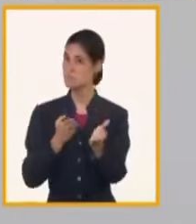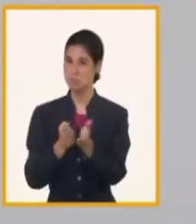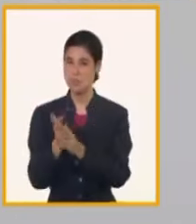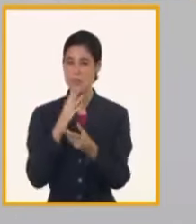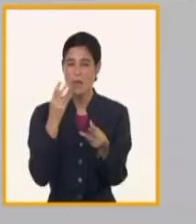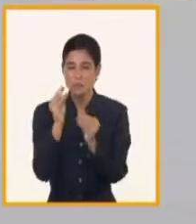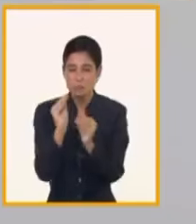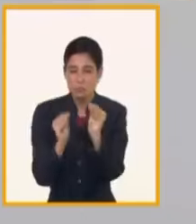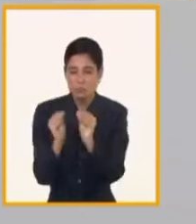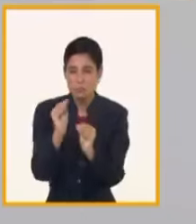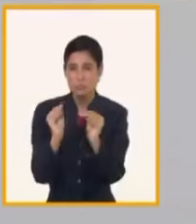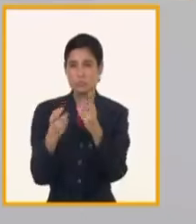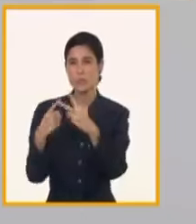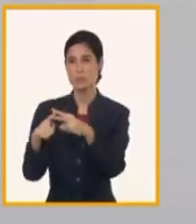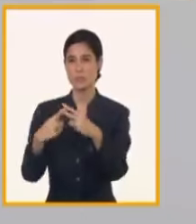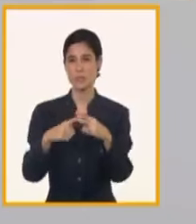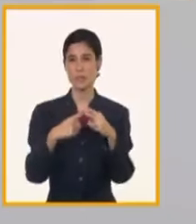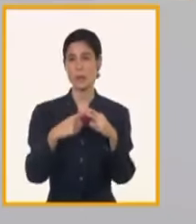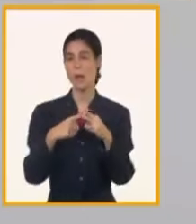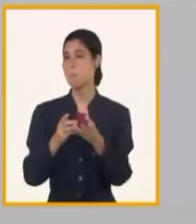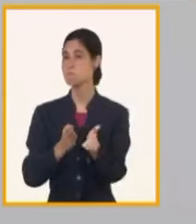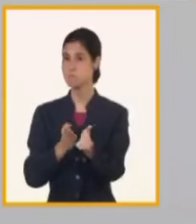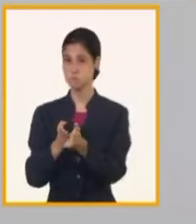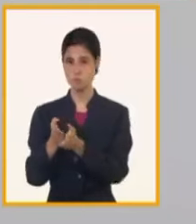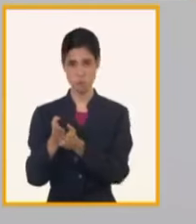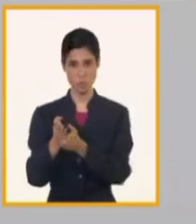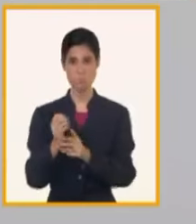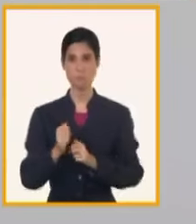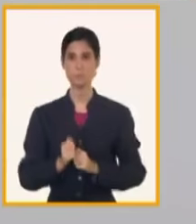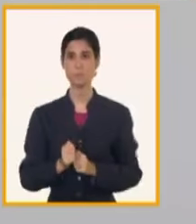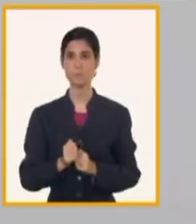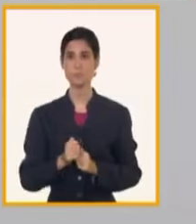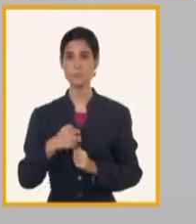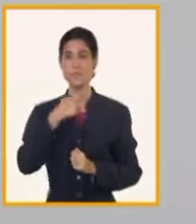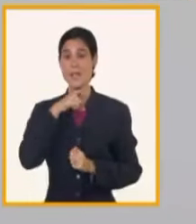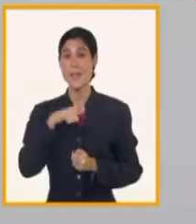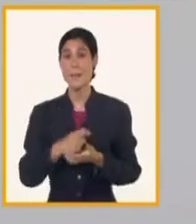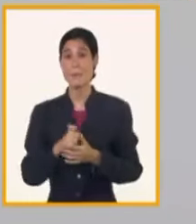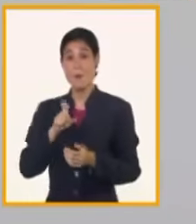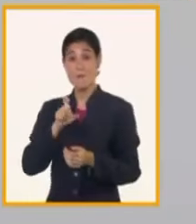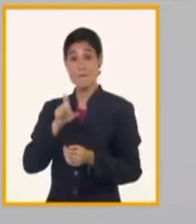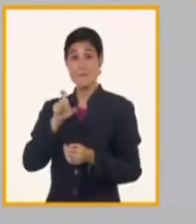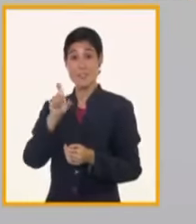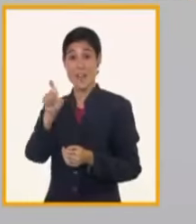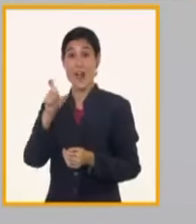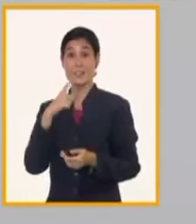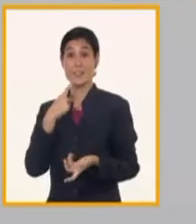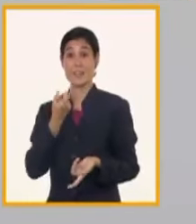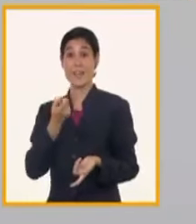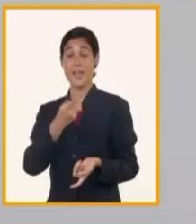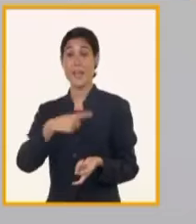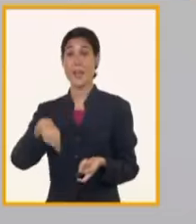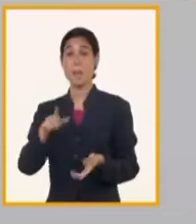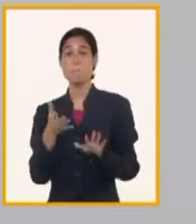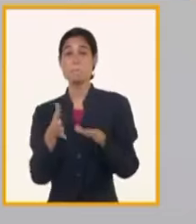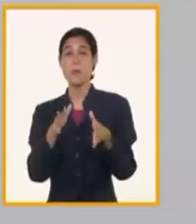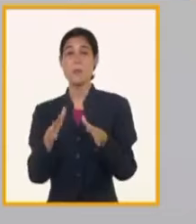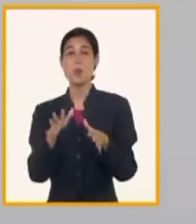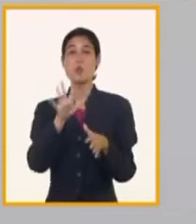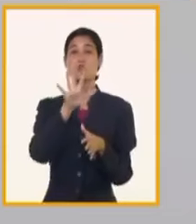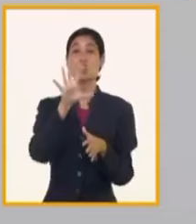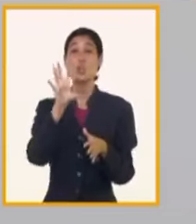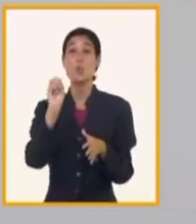decía nunca ha estado más cerca es nunca ha estado más cerca el financiamiento necesario que anda en el orden de unos 50 millones de